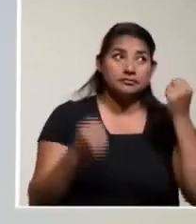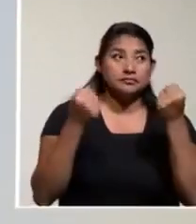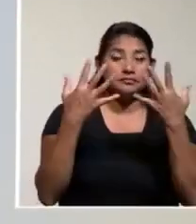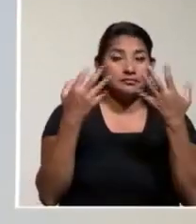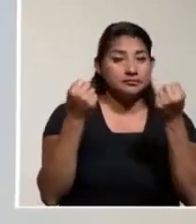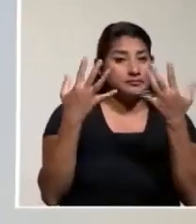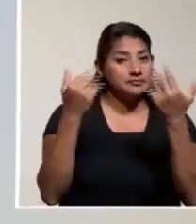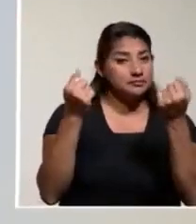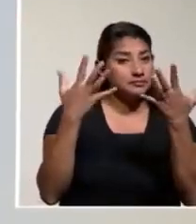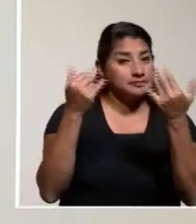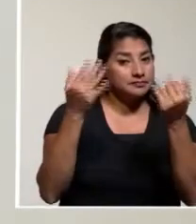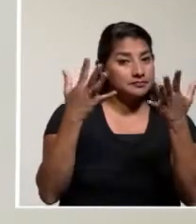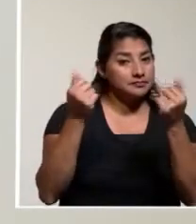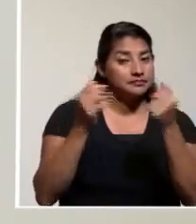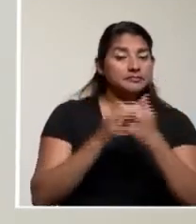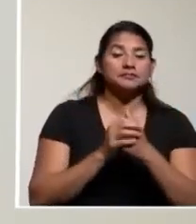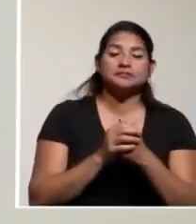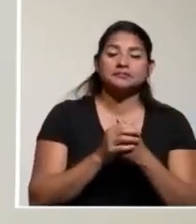Hands.